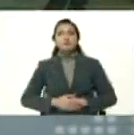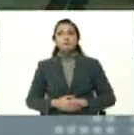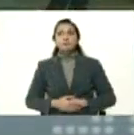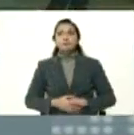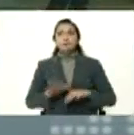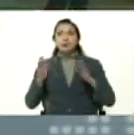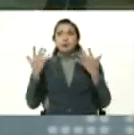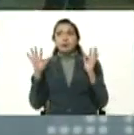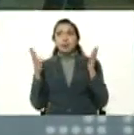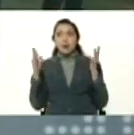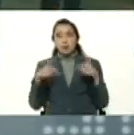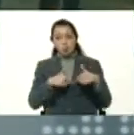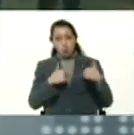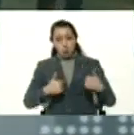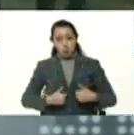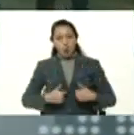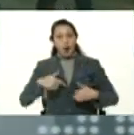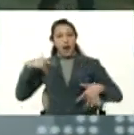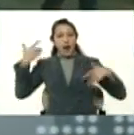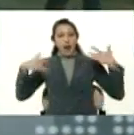Aplauso, vale, con el corazón alegre